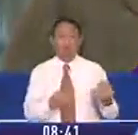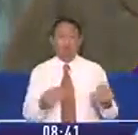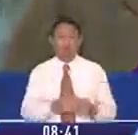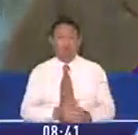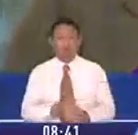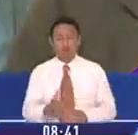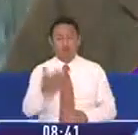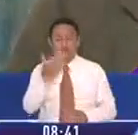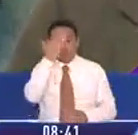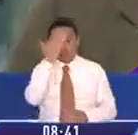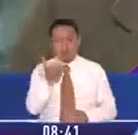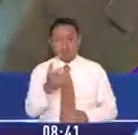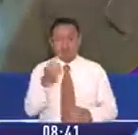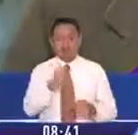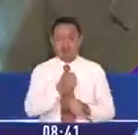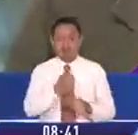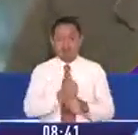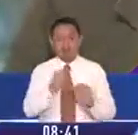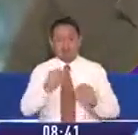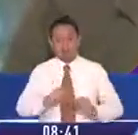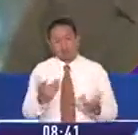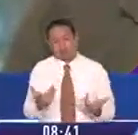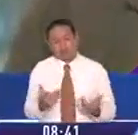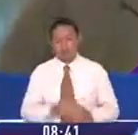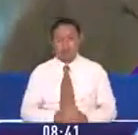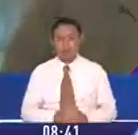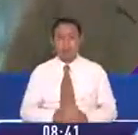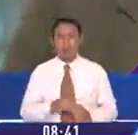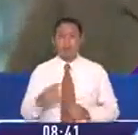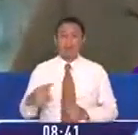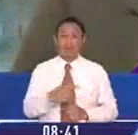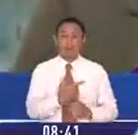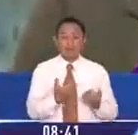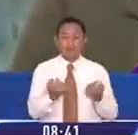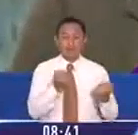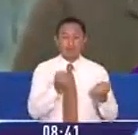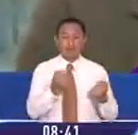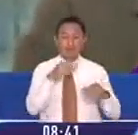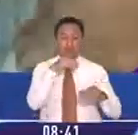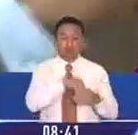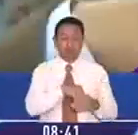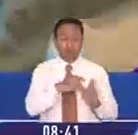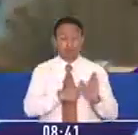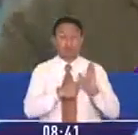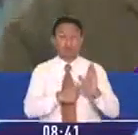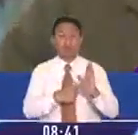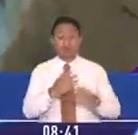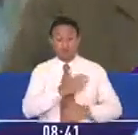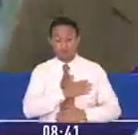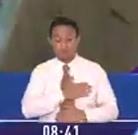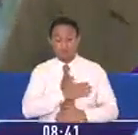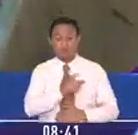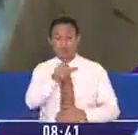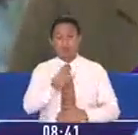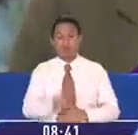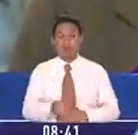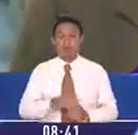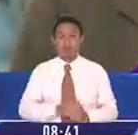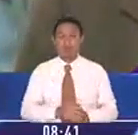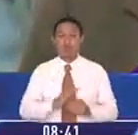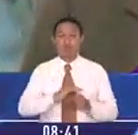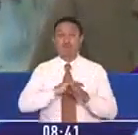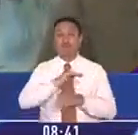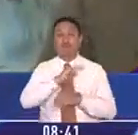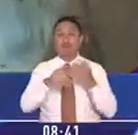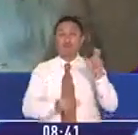necesitan condiciones dignas y humanas para vender, buscarán regularizarse. Entonces es un ejemplo que parte desde nosotros como ciudadanos y les invito a